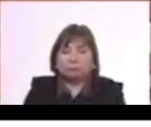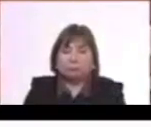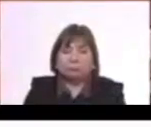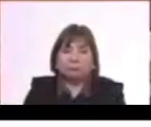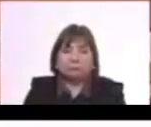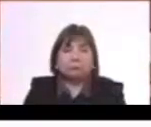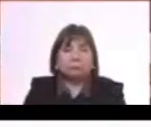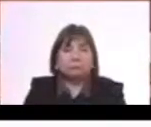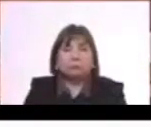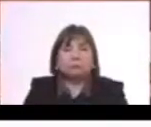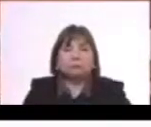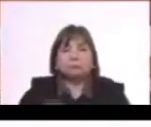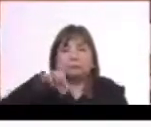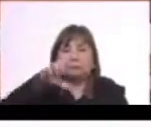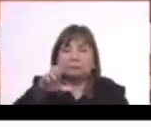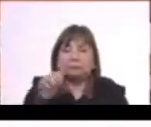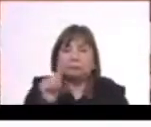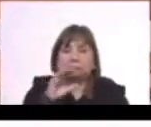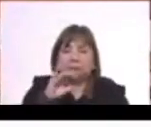Palacios Guamán.